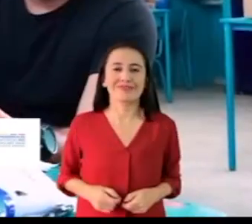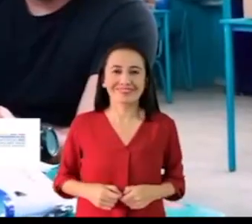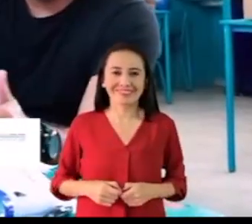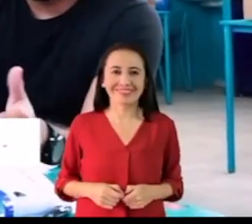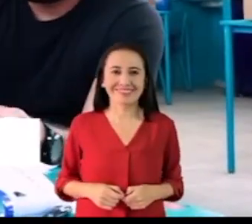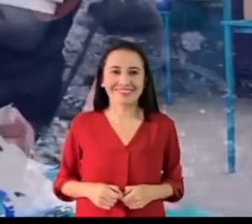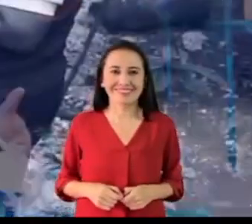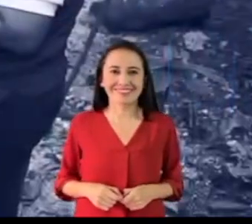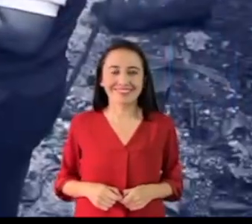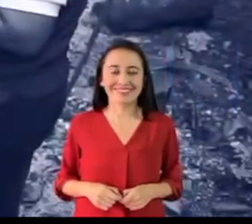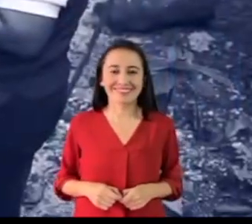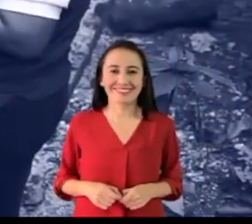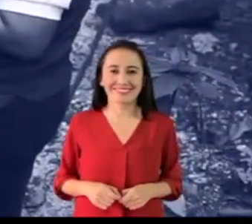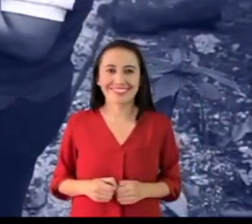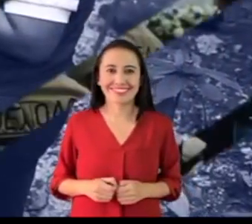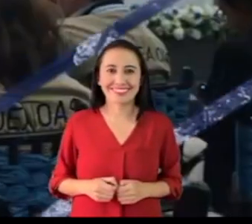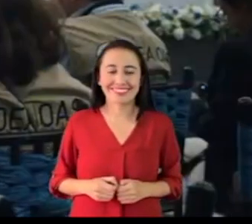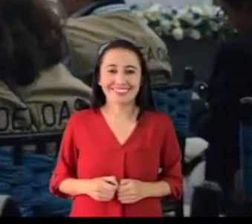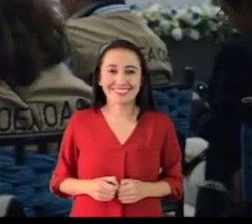dignidades.